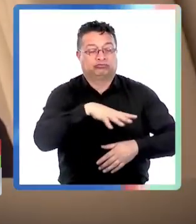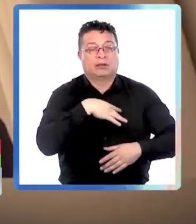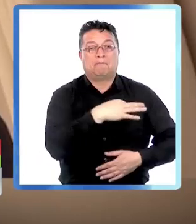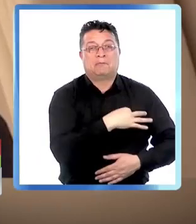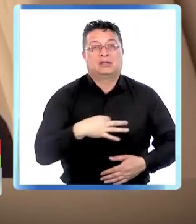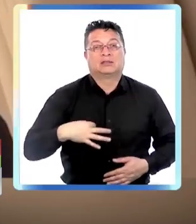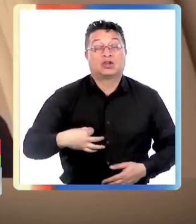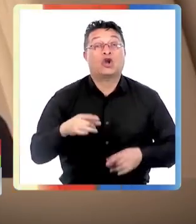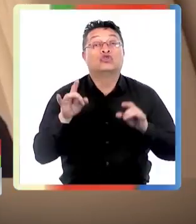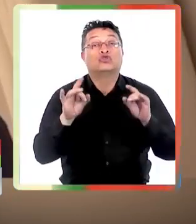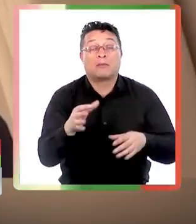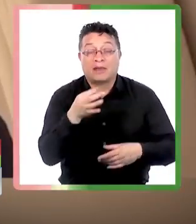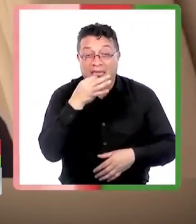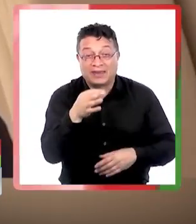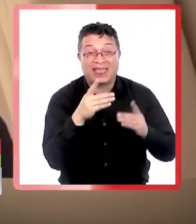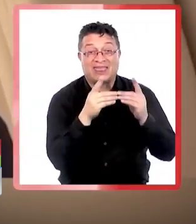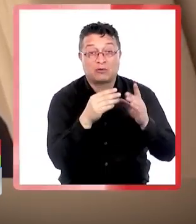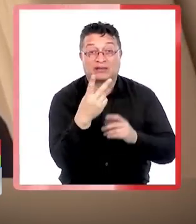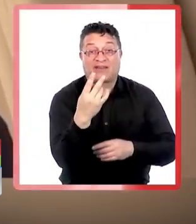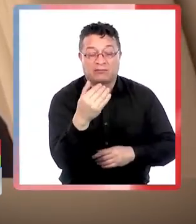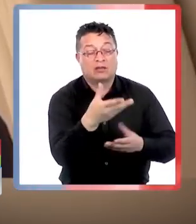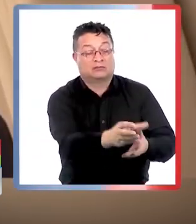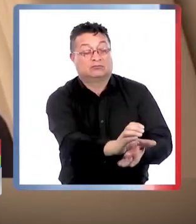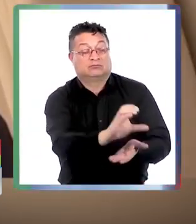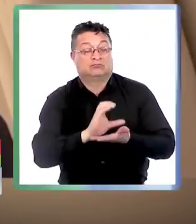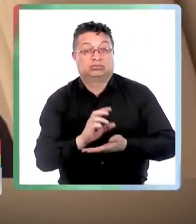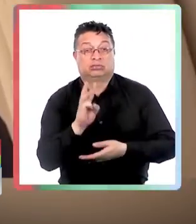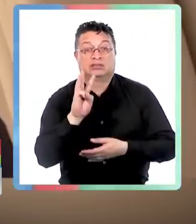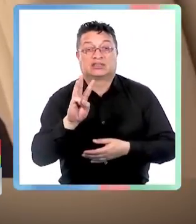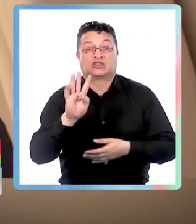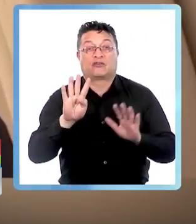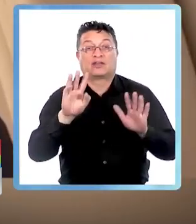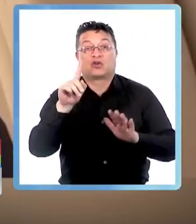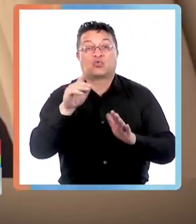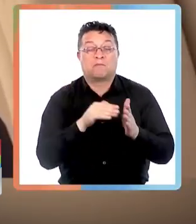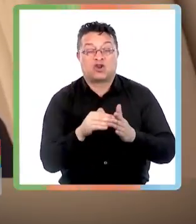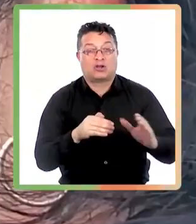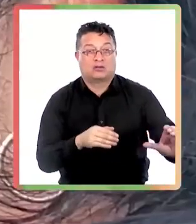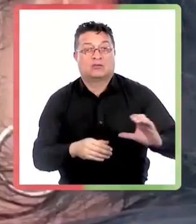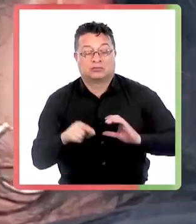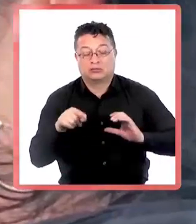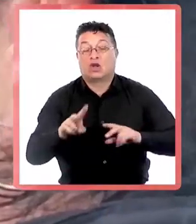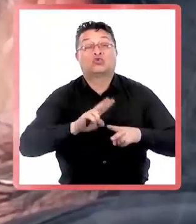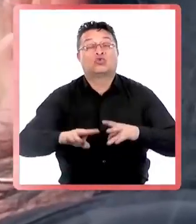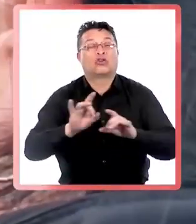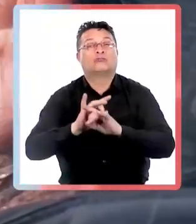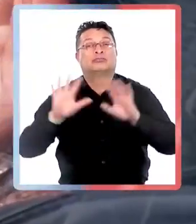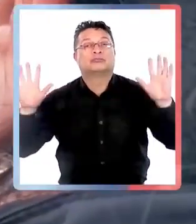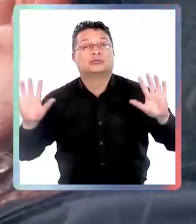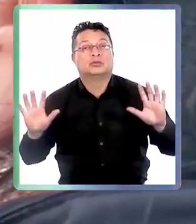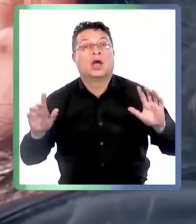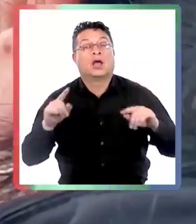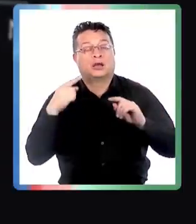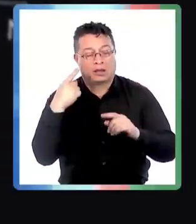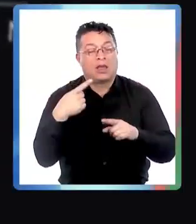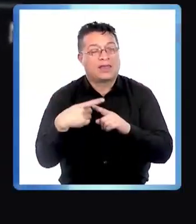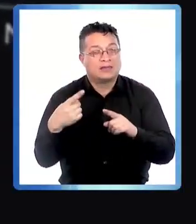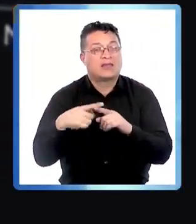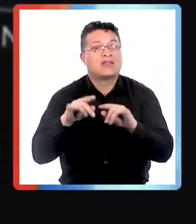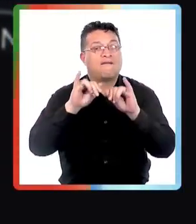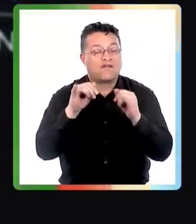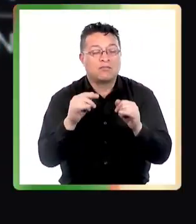ministerio, pero solamente señaló que Democracia Viva, devolviendo los 391 millones de pesos, poco menos que este caso quedaba solucionado.